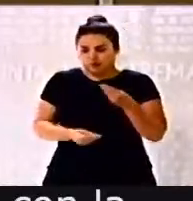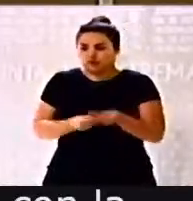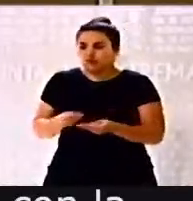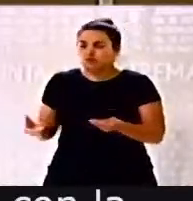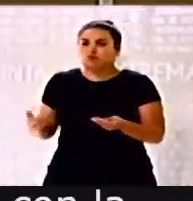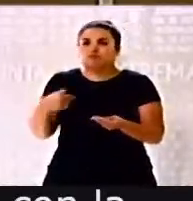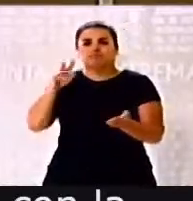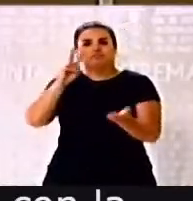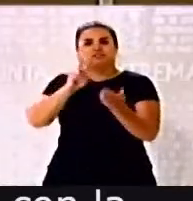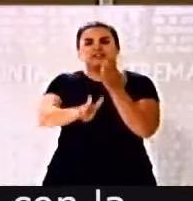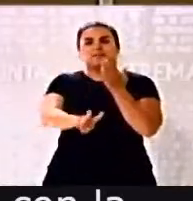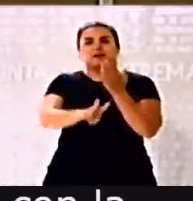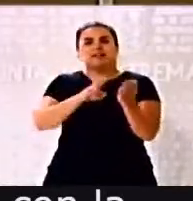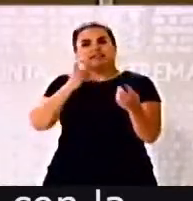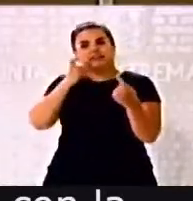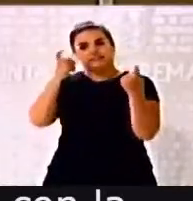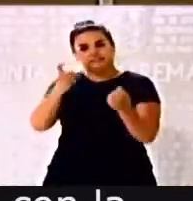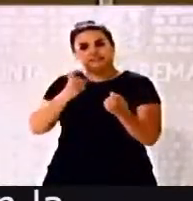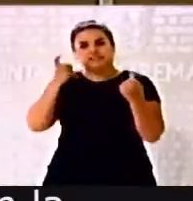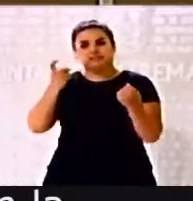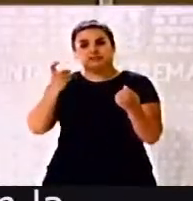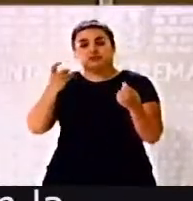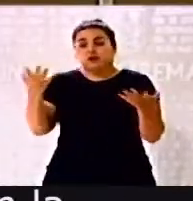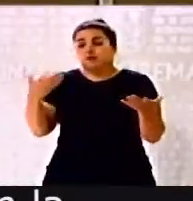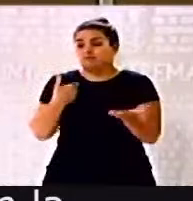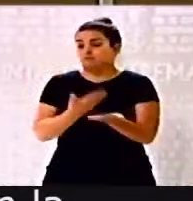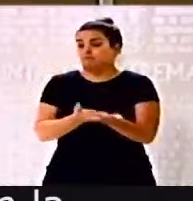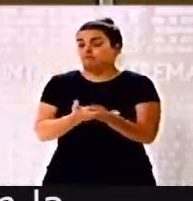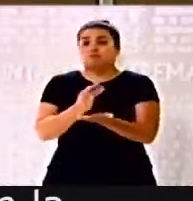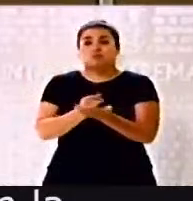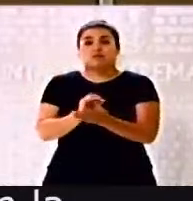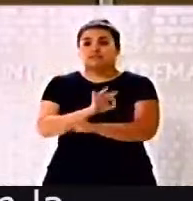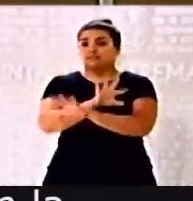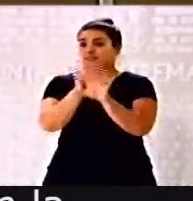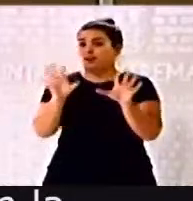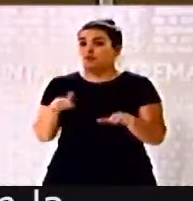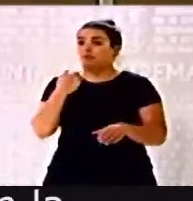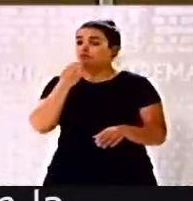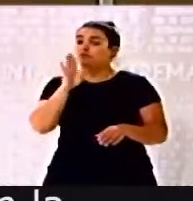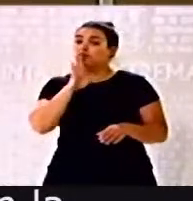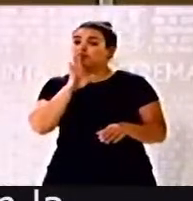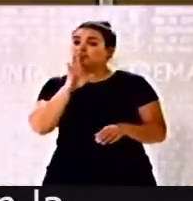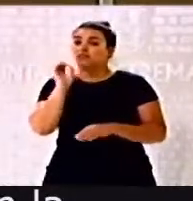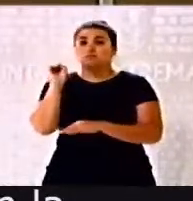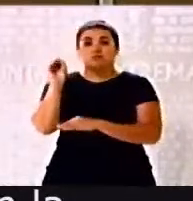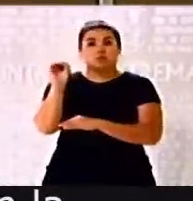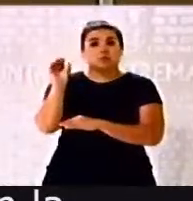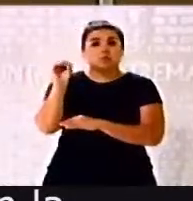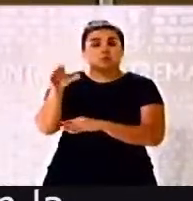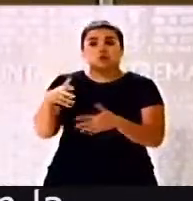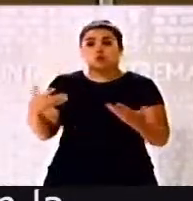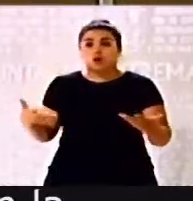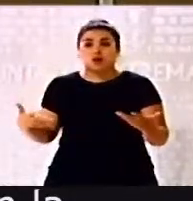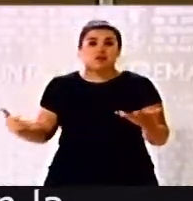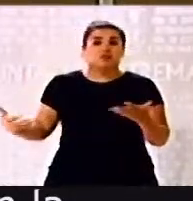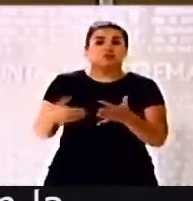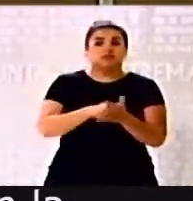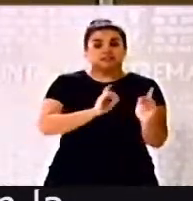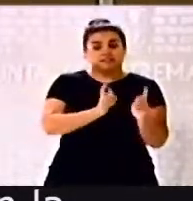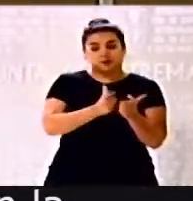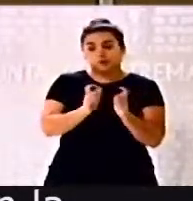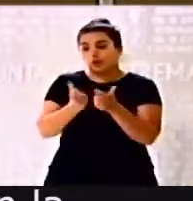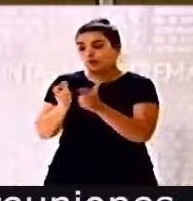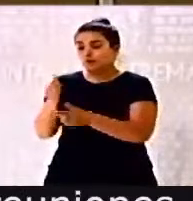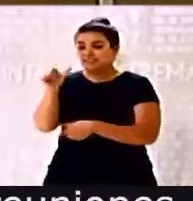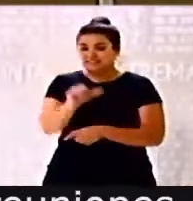la transparencia del mundo. Y muestra de ello pues son, como les decía en anteriores comparecencias, todas las reuniones semanales